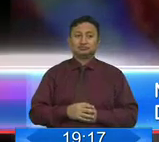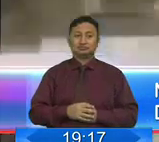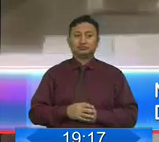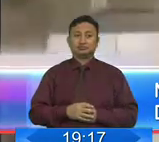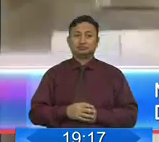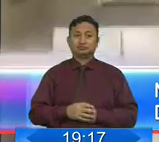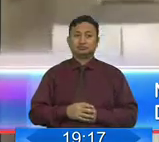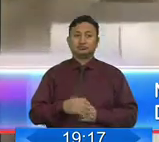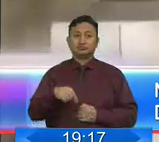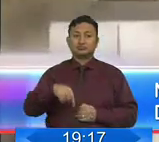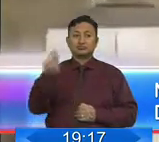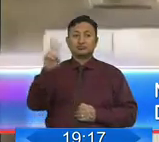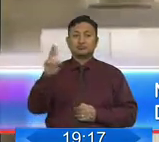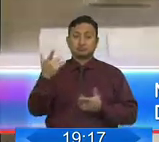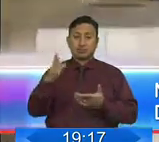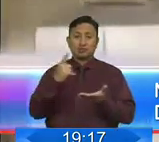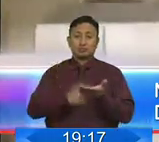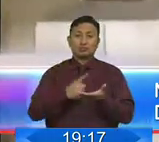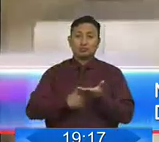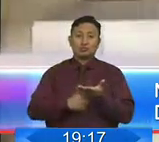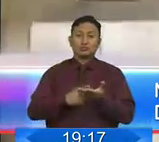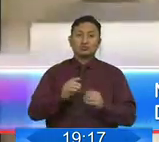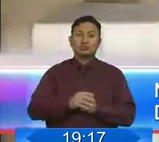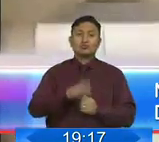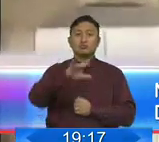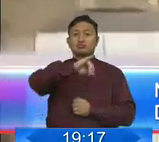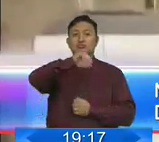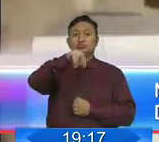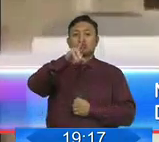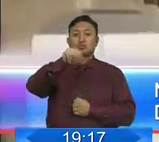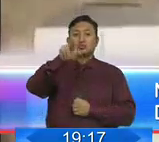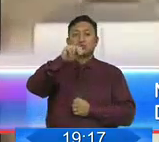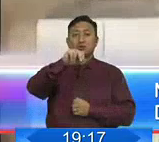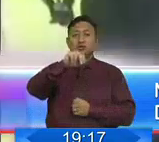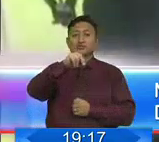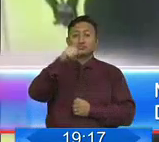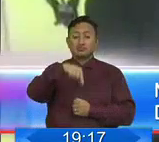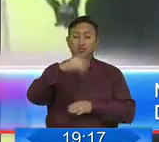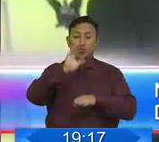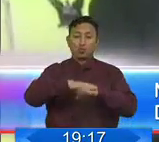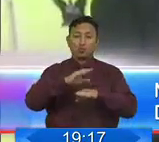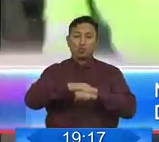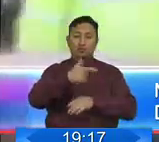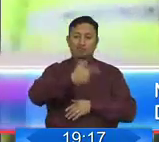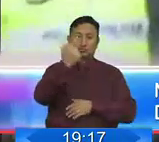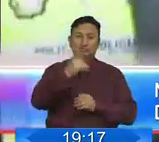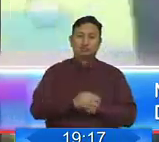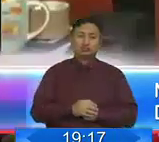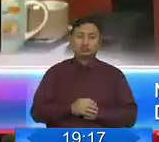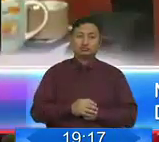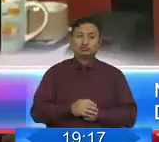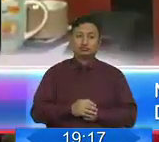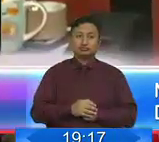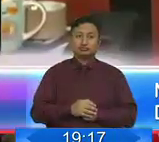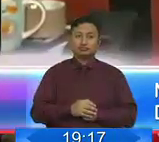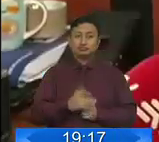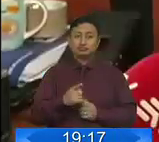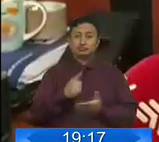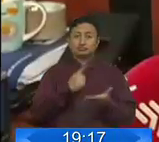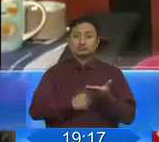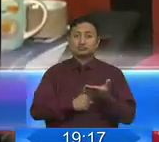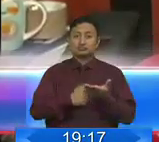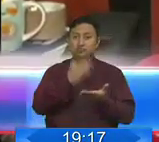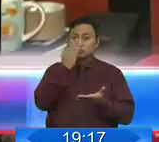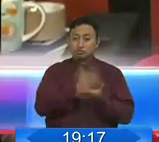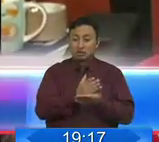Este viernes será la audiencia del detenido Juan Carlos M.L., acusado como autor intelectual. En el lapso de que sea la audiencia, se suspenda o se